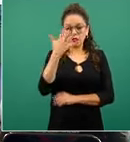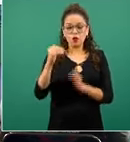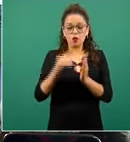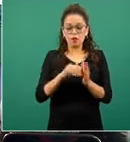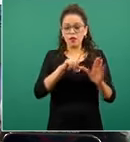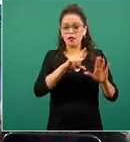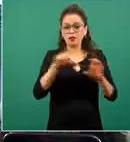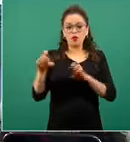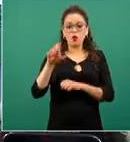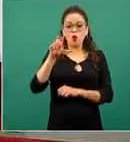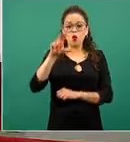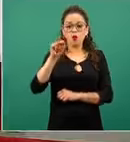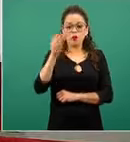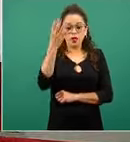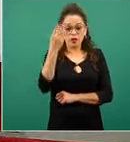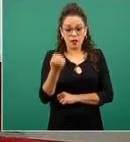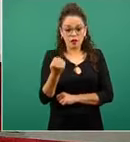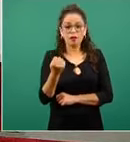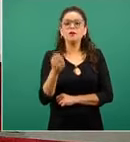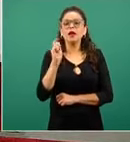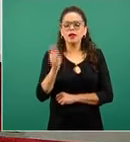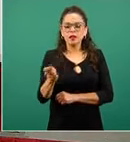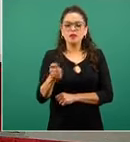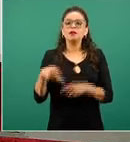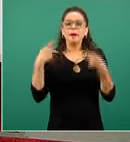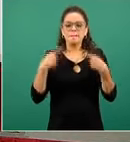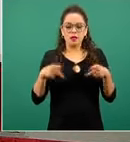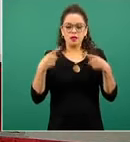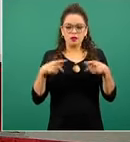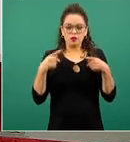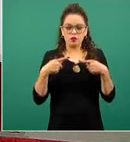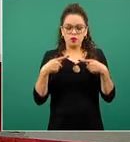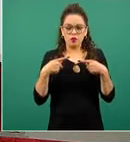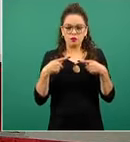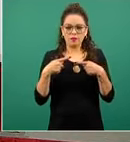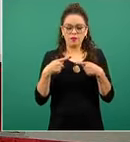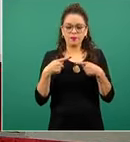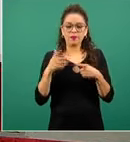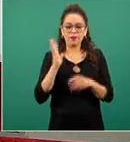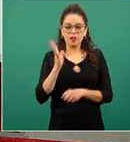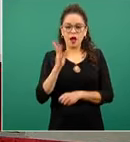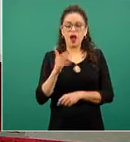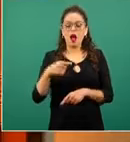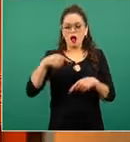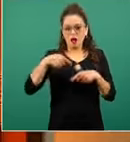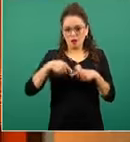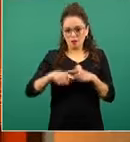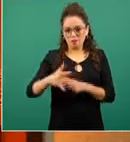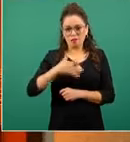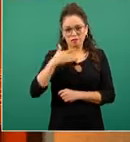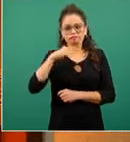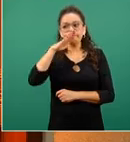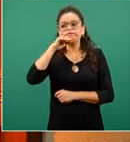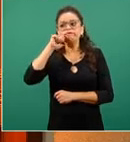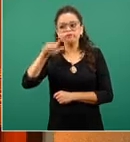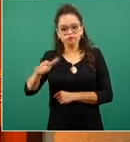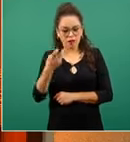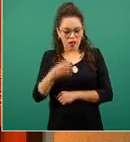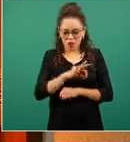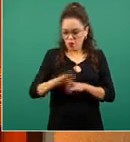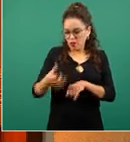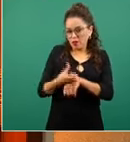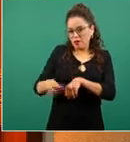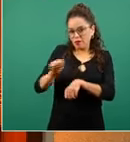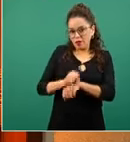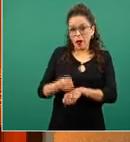65.789 son precisamente las personas que en las últimas 2 semanas han iniciado con signos y síntomas. Entonces, en la medida que la carga de